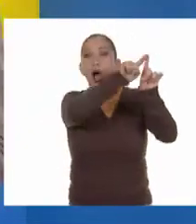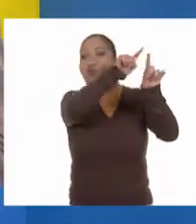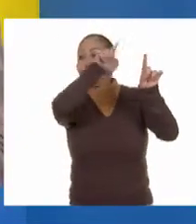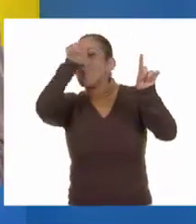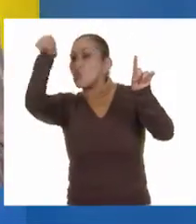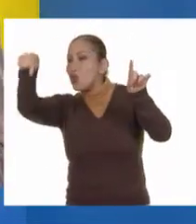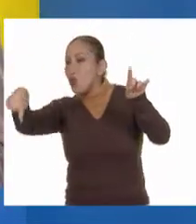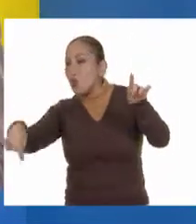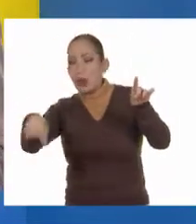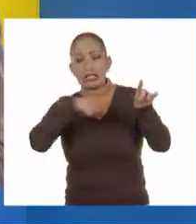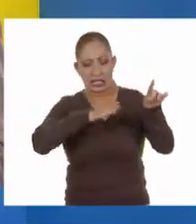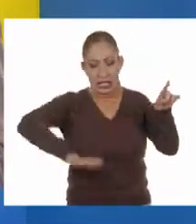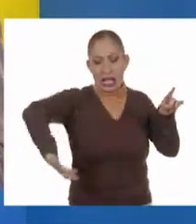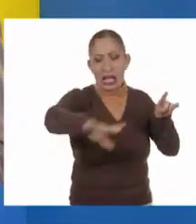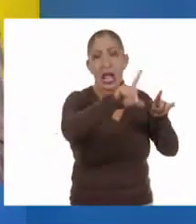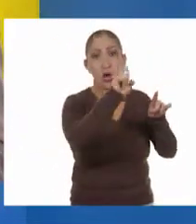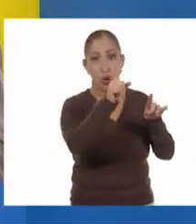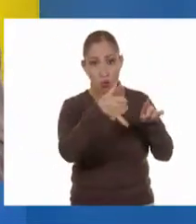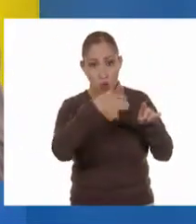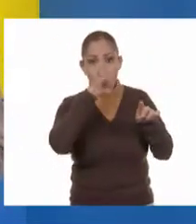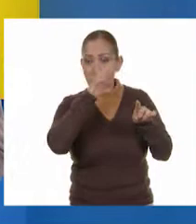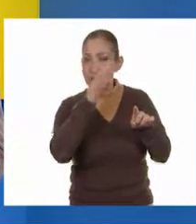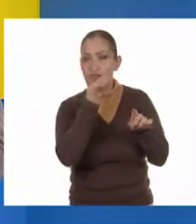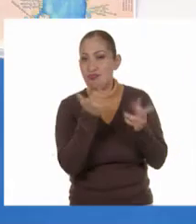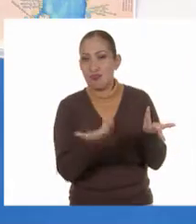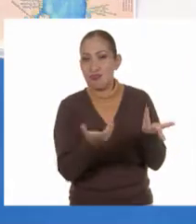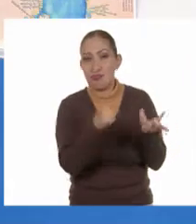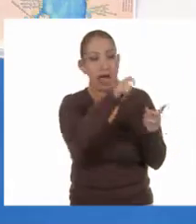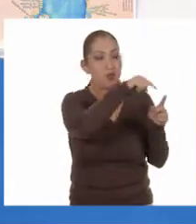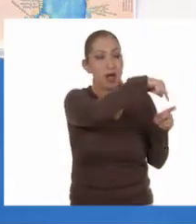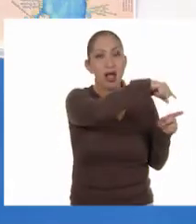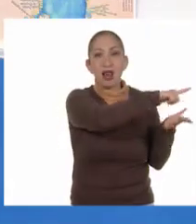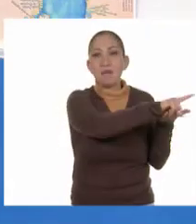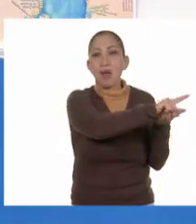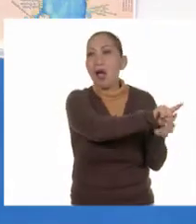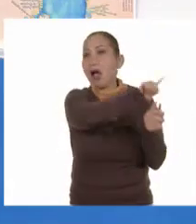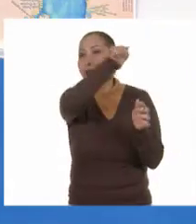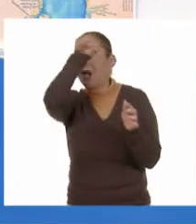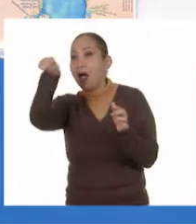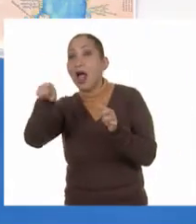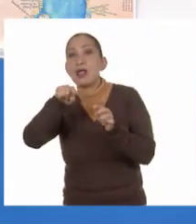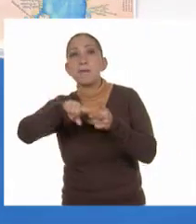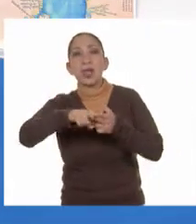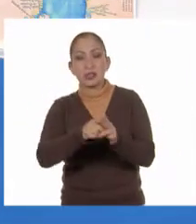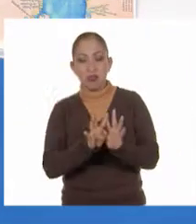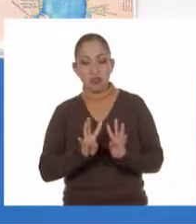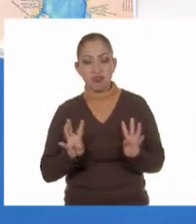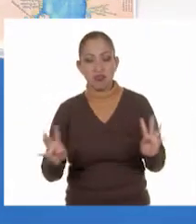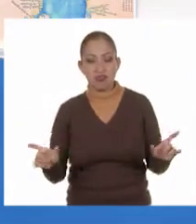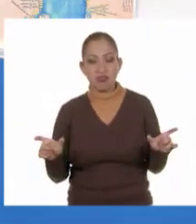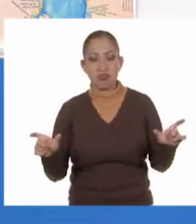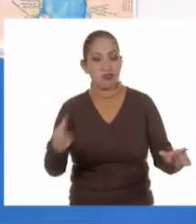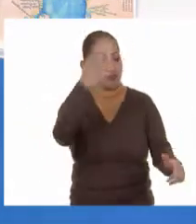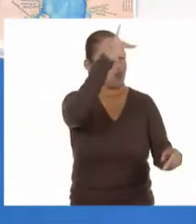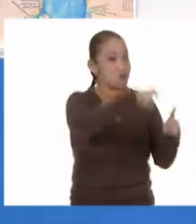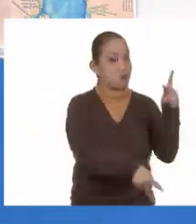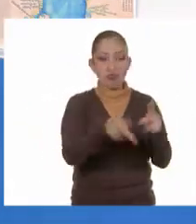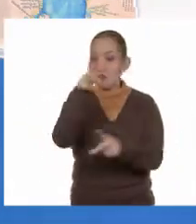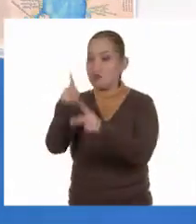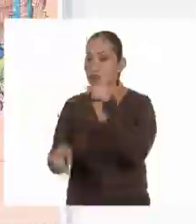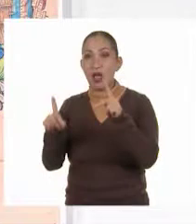estaba rodeado de agua, no se podía beber. Así es, y así inicia el sitio de Tenochtitlan, cortando el agua